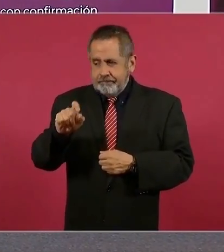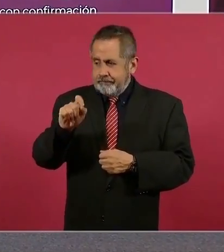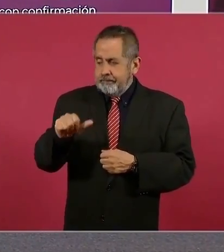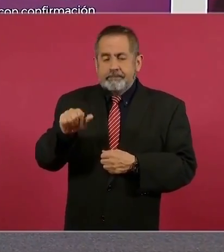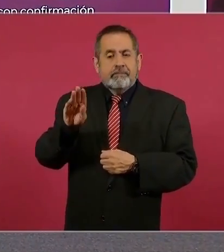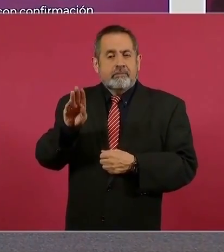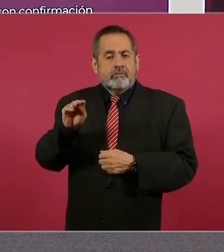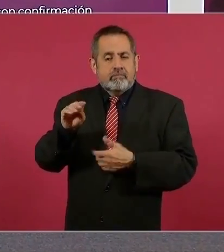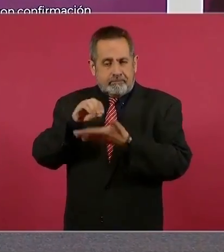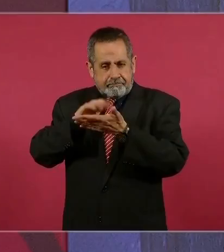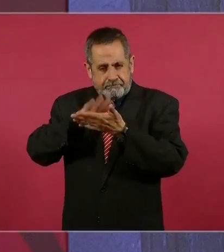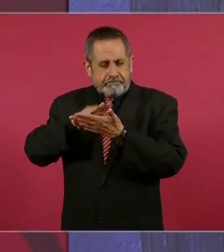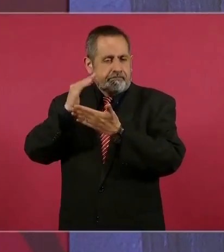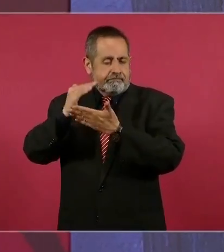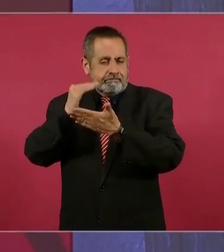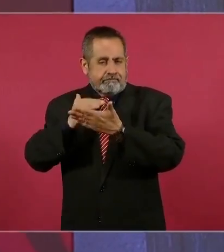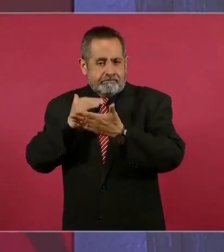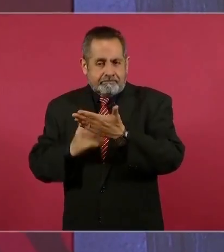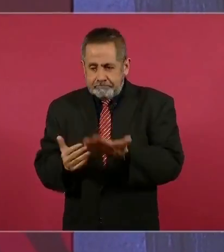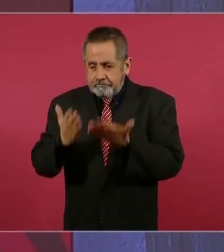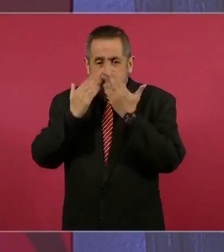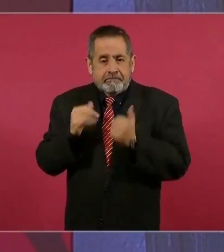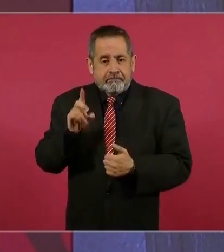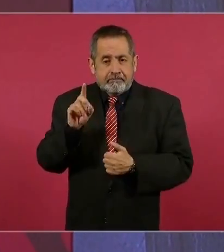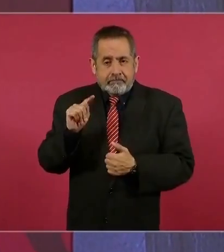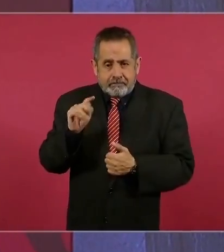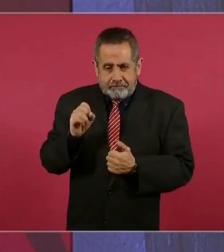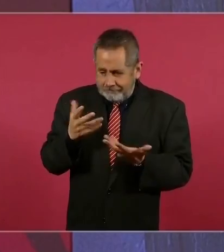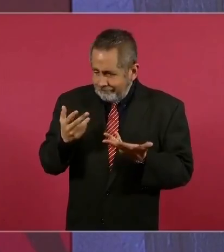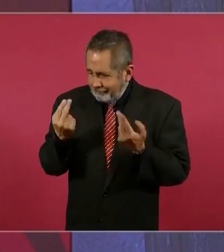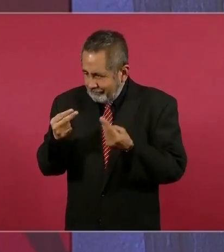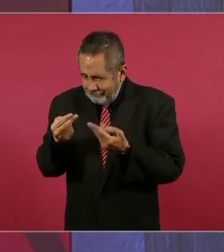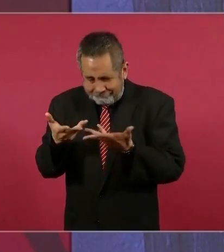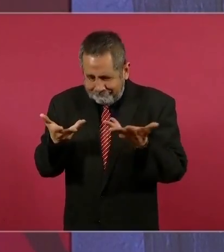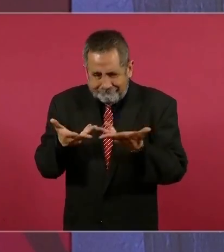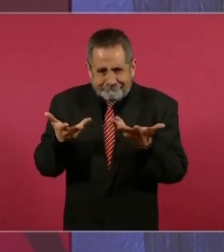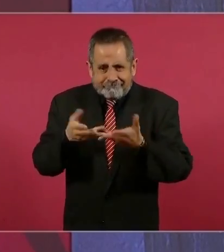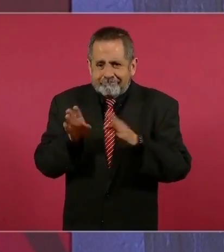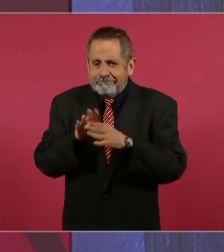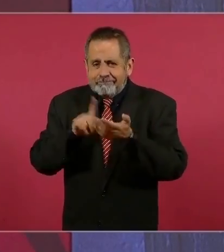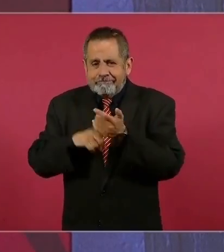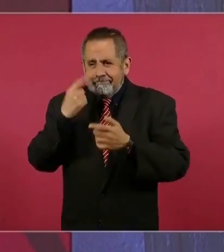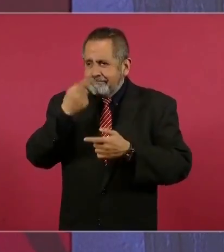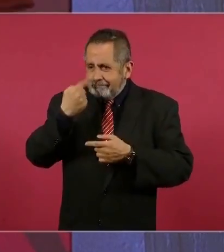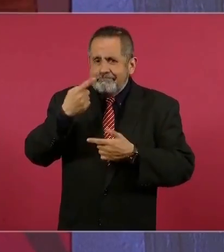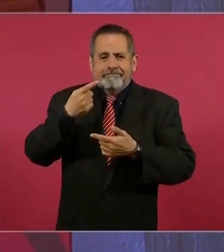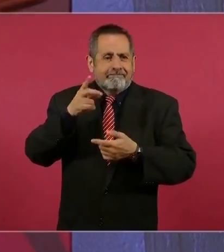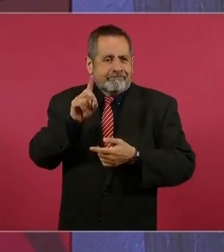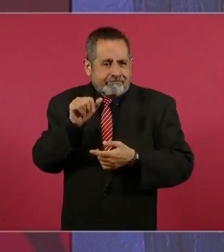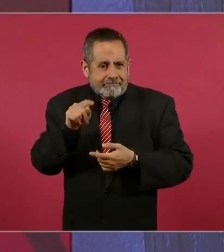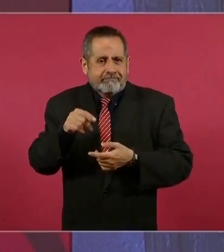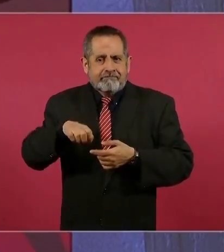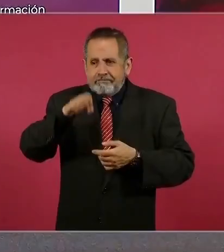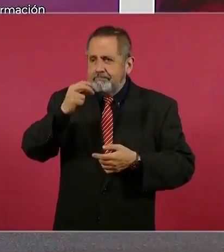26,090 registros sin datos suficientes para identificar a la persona. Y